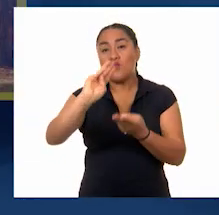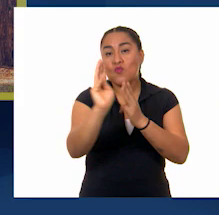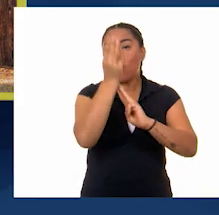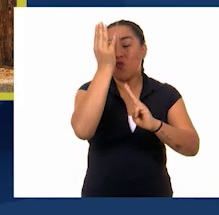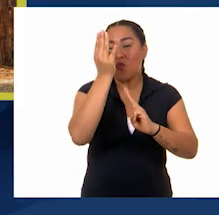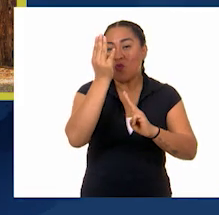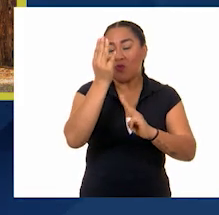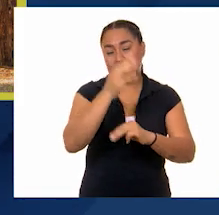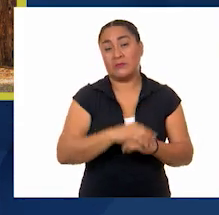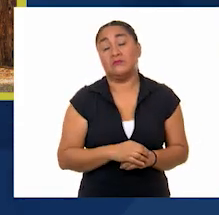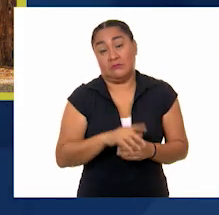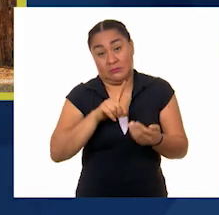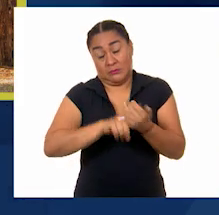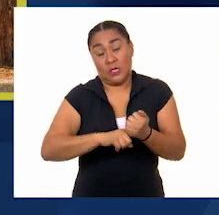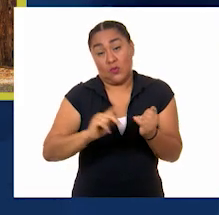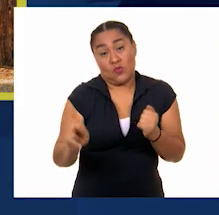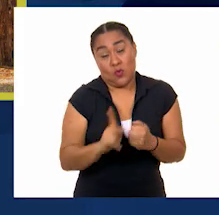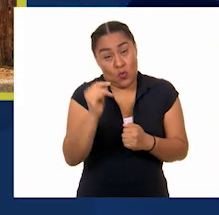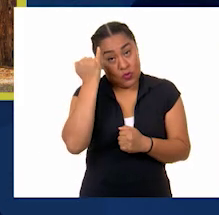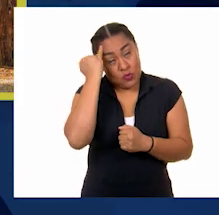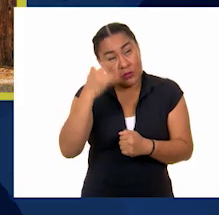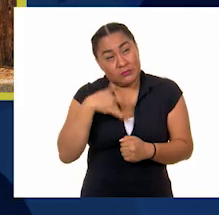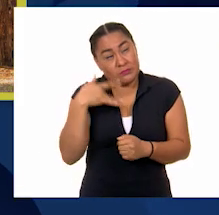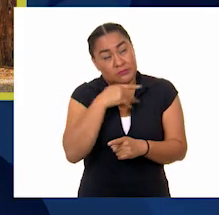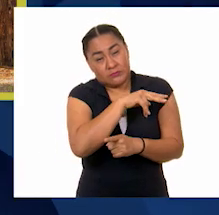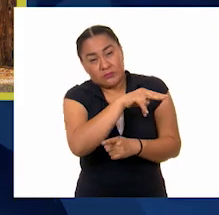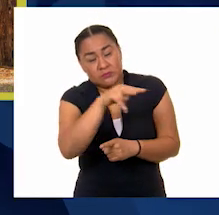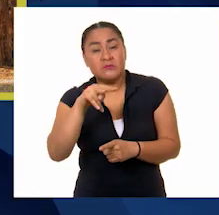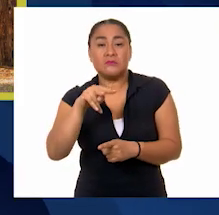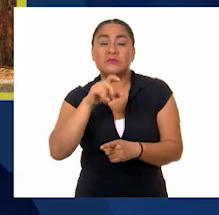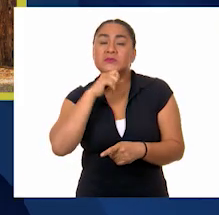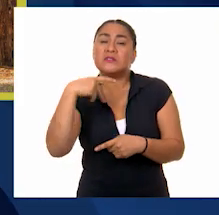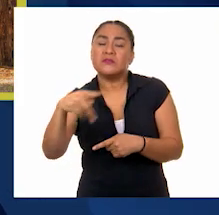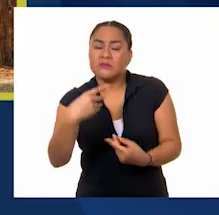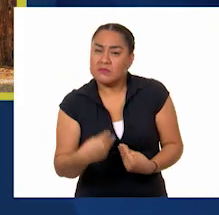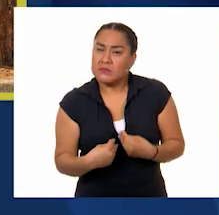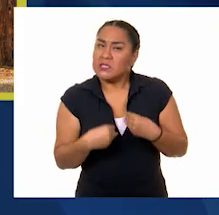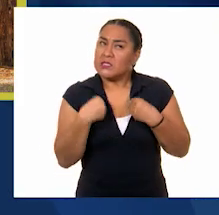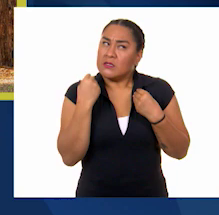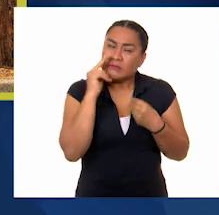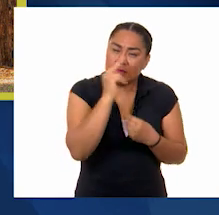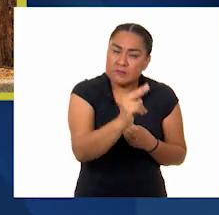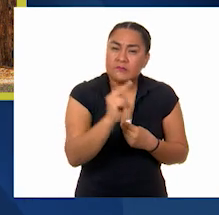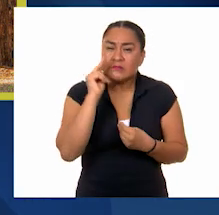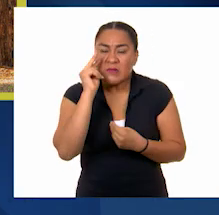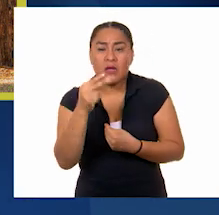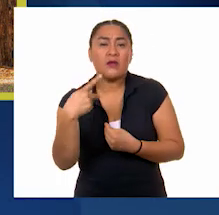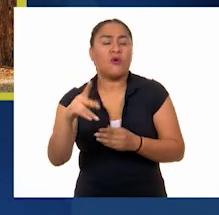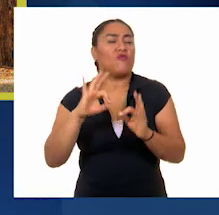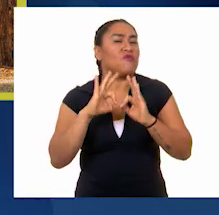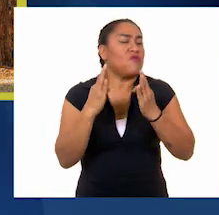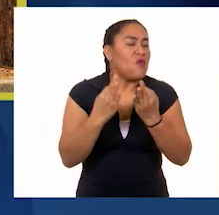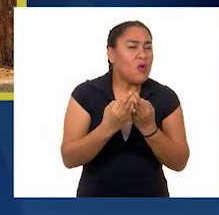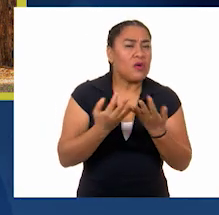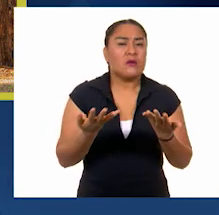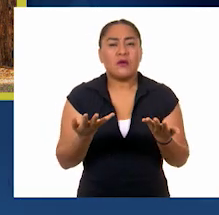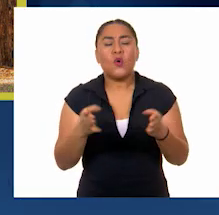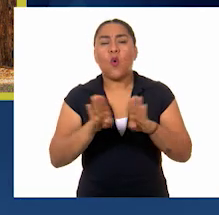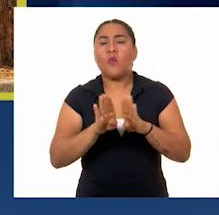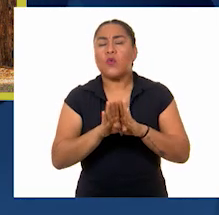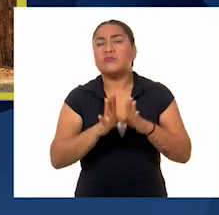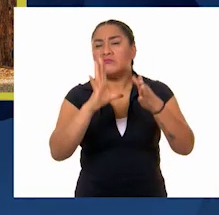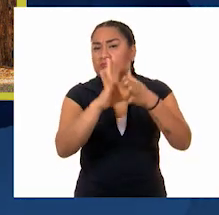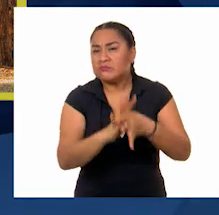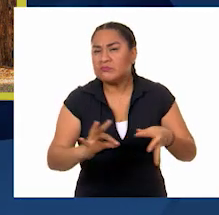La cosmovisión de los pueblos indígenas influye en cada aspecto de su vida, pues tiene que ver con la forma en que se explican